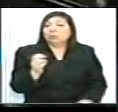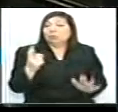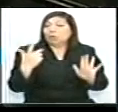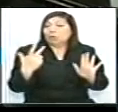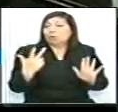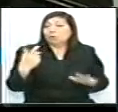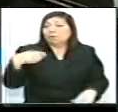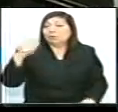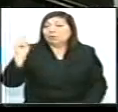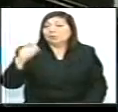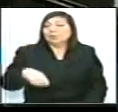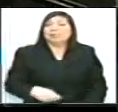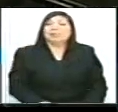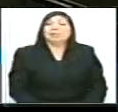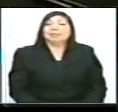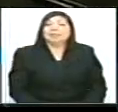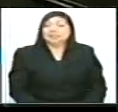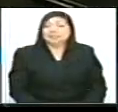91.8%.